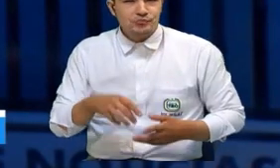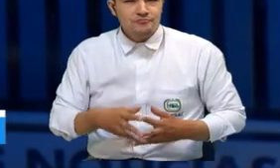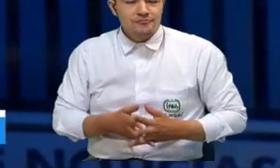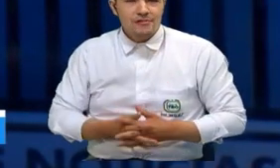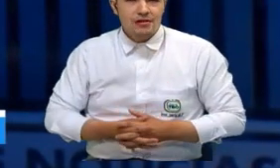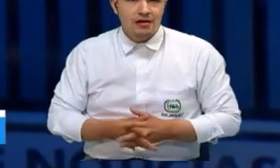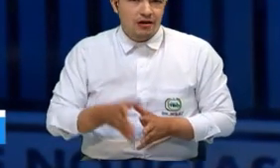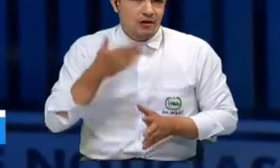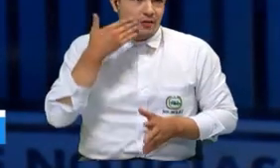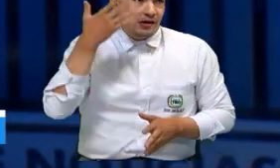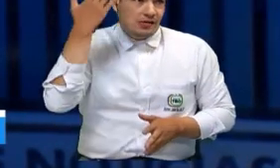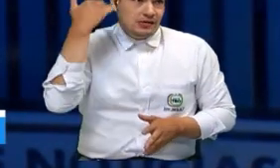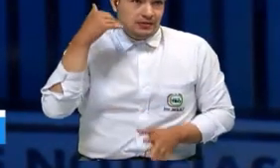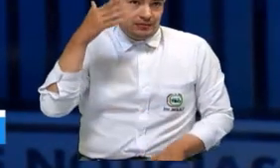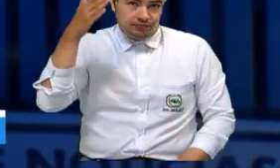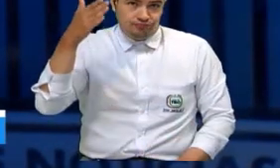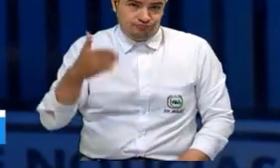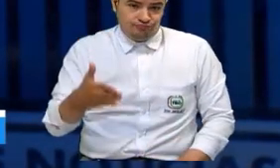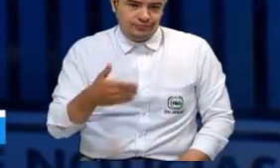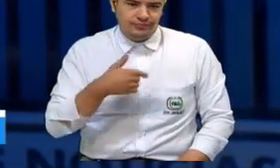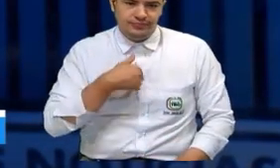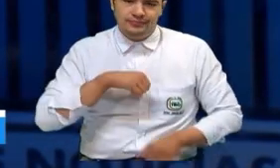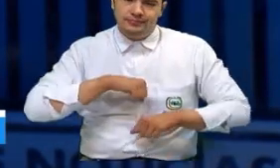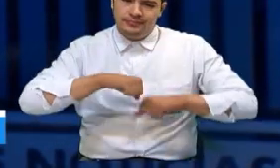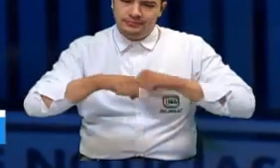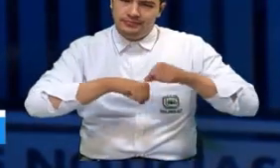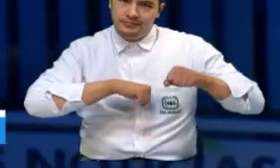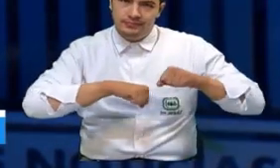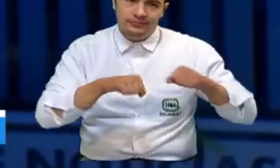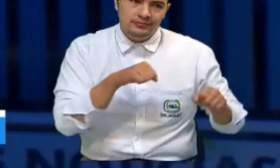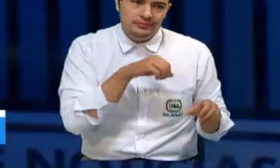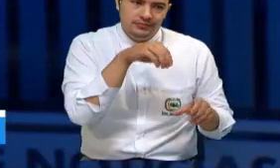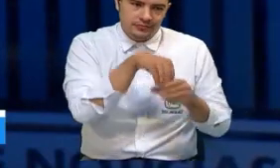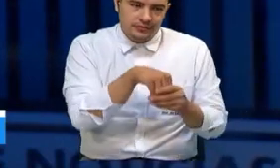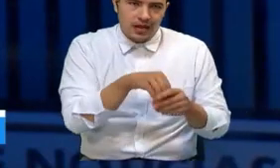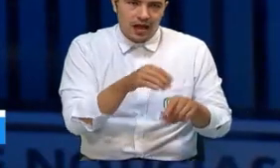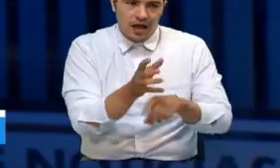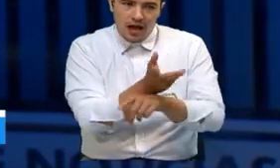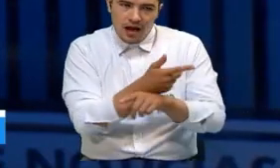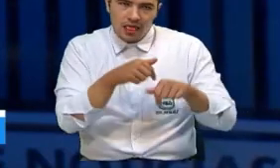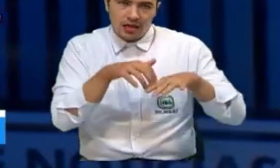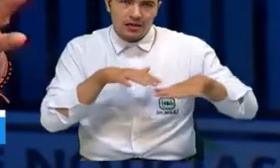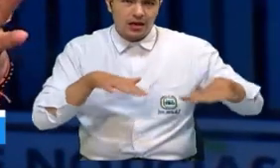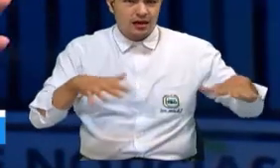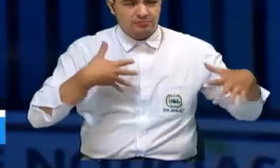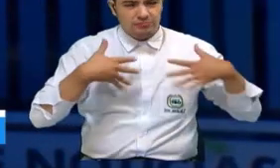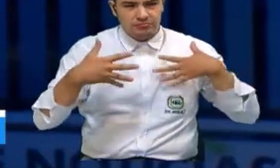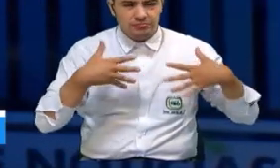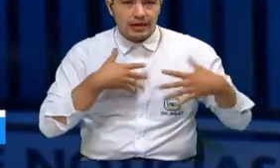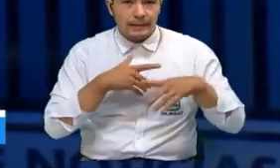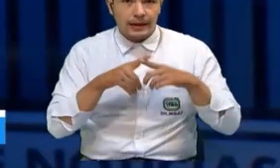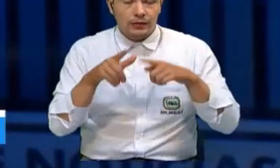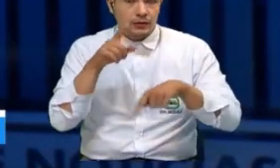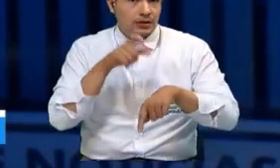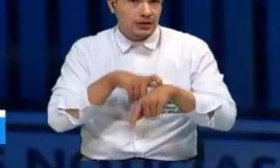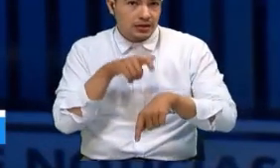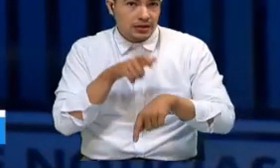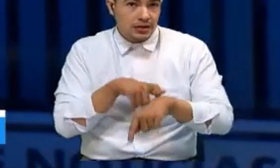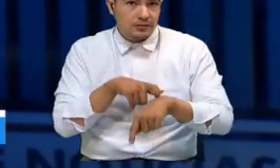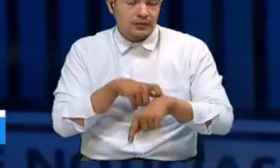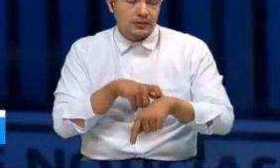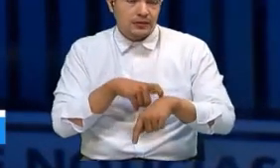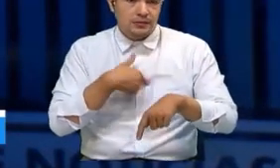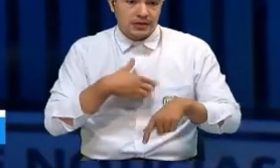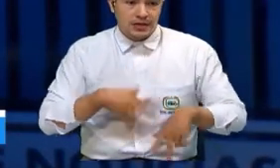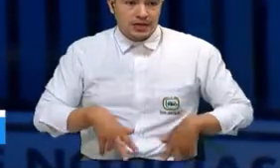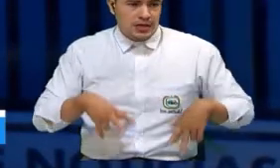Desde muy pequeña pues me he movido en el medio artístico, pero un tiempo de mi vida me dediqué a ser ama